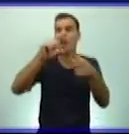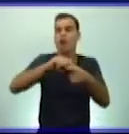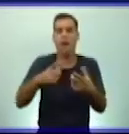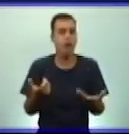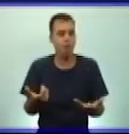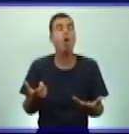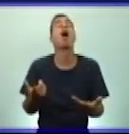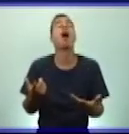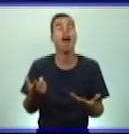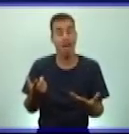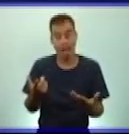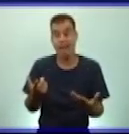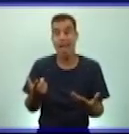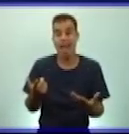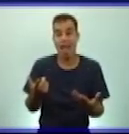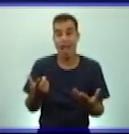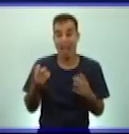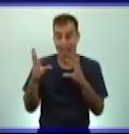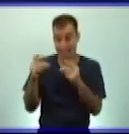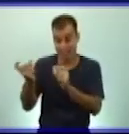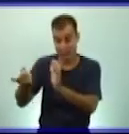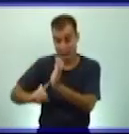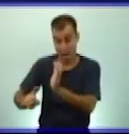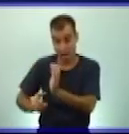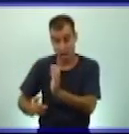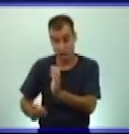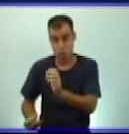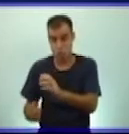la cantidad de energía suministrada es de